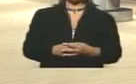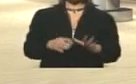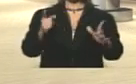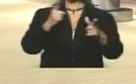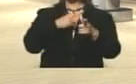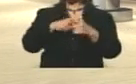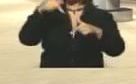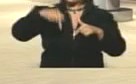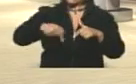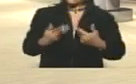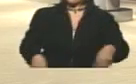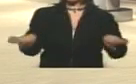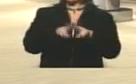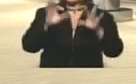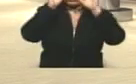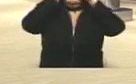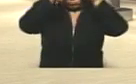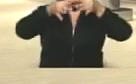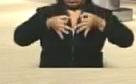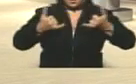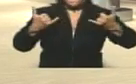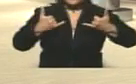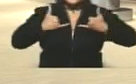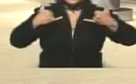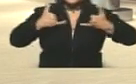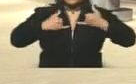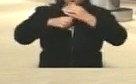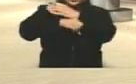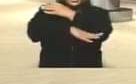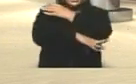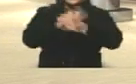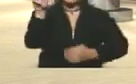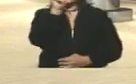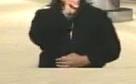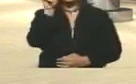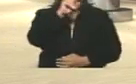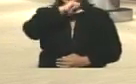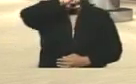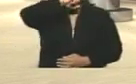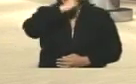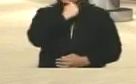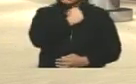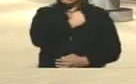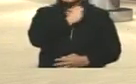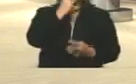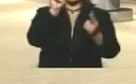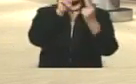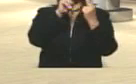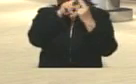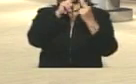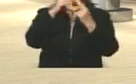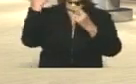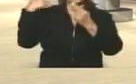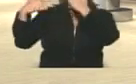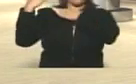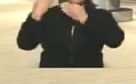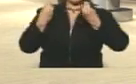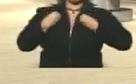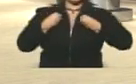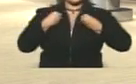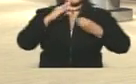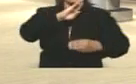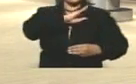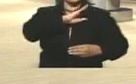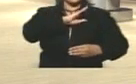Por eso, valorar y redescubrir lo que somos desde nuestras raíces venezolanas, conociendo y entendiendo de dónde venimos, es una